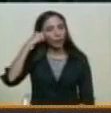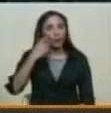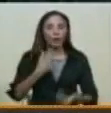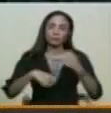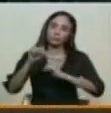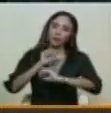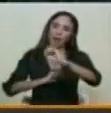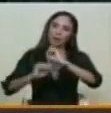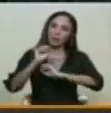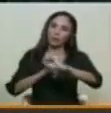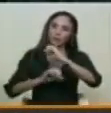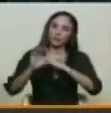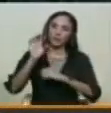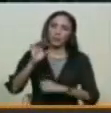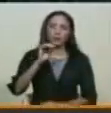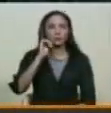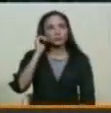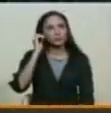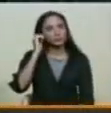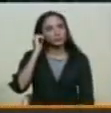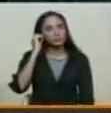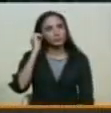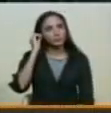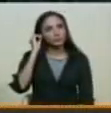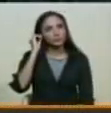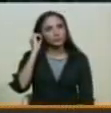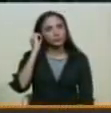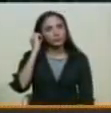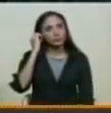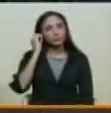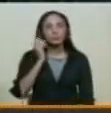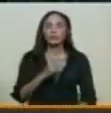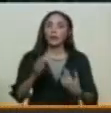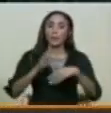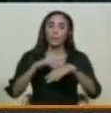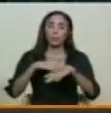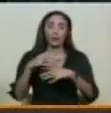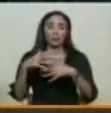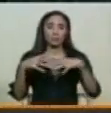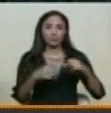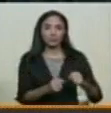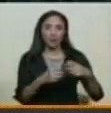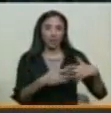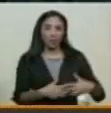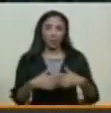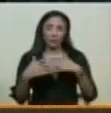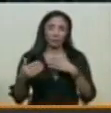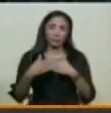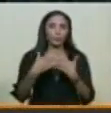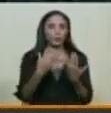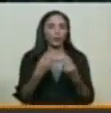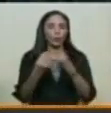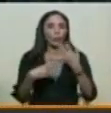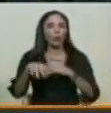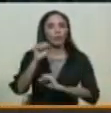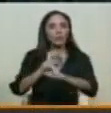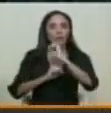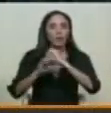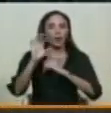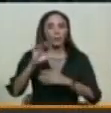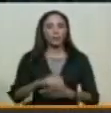de Venezuela frente a la acción brutal del imperialismo norteamericano y sus lacayos, y un